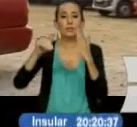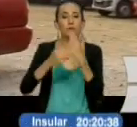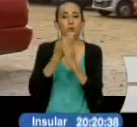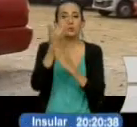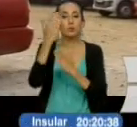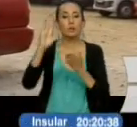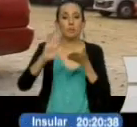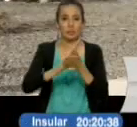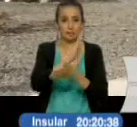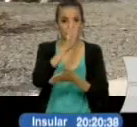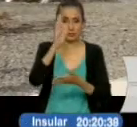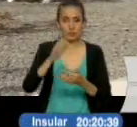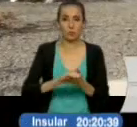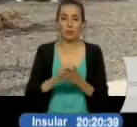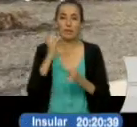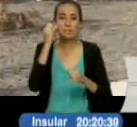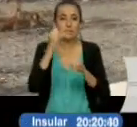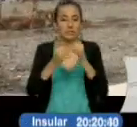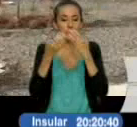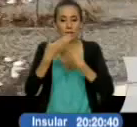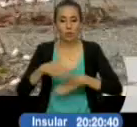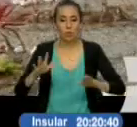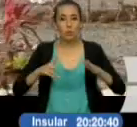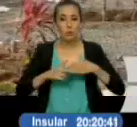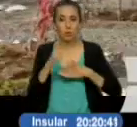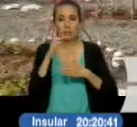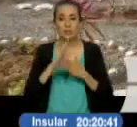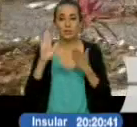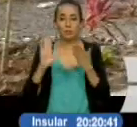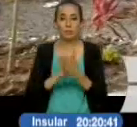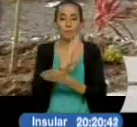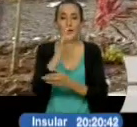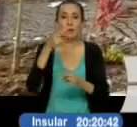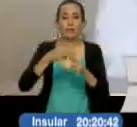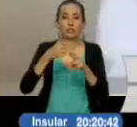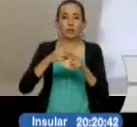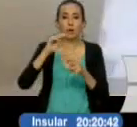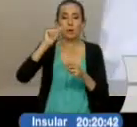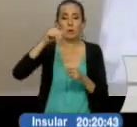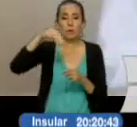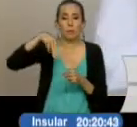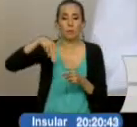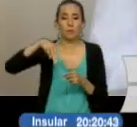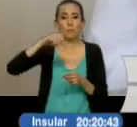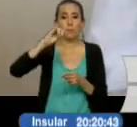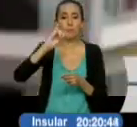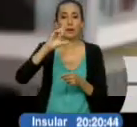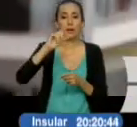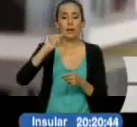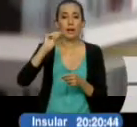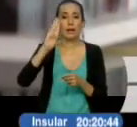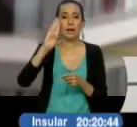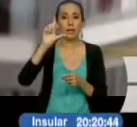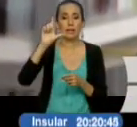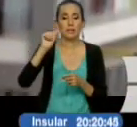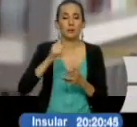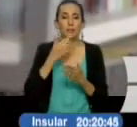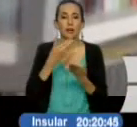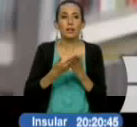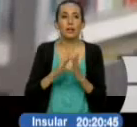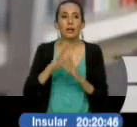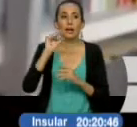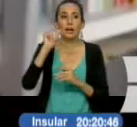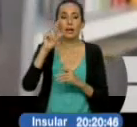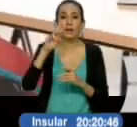unidades educativas. En la última inauguración se incluyó al plantel Aníbal San Andrés Robledo, ubicado en el cantón Jaramijó. Carmen es una